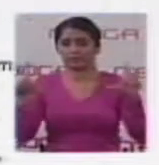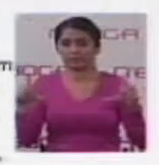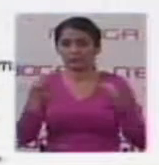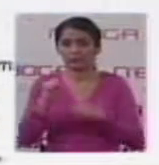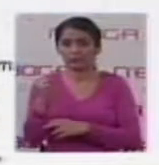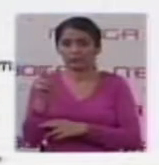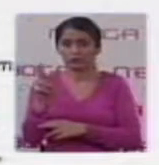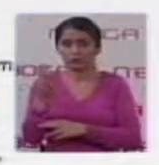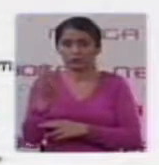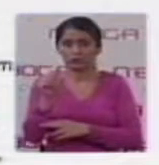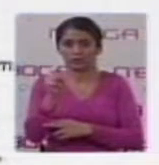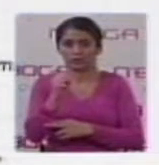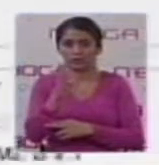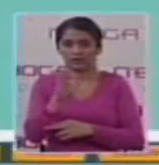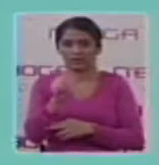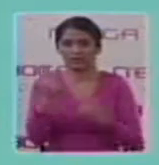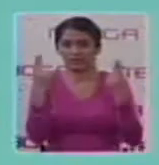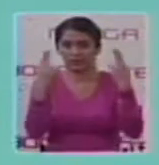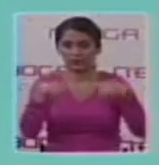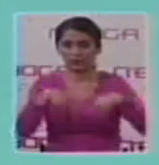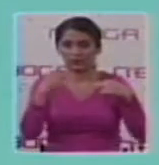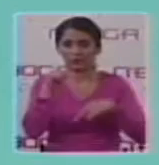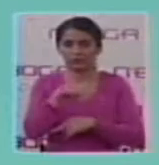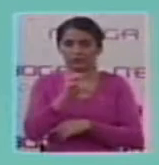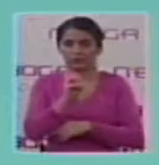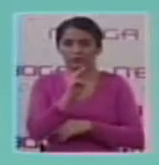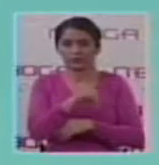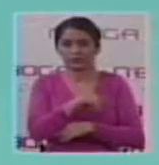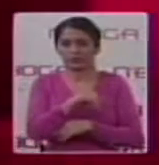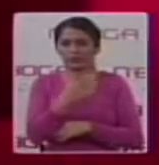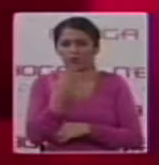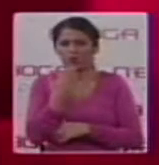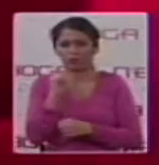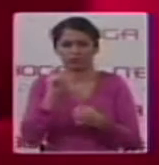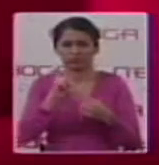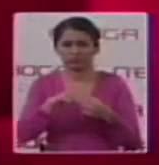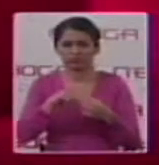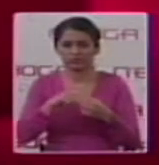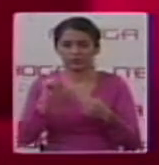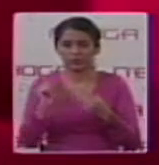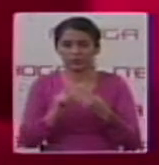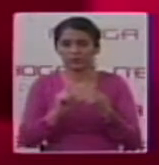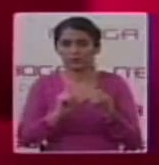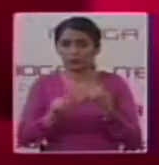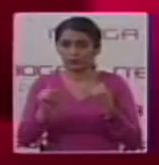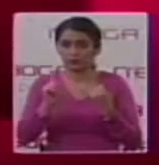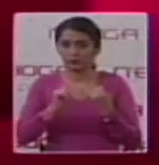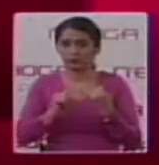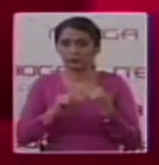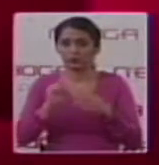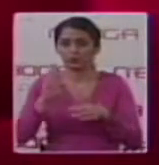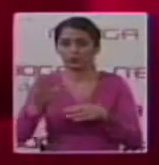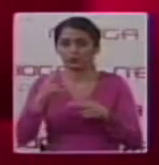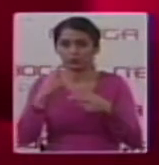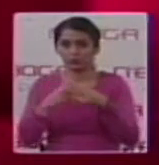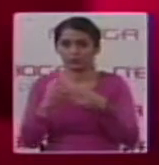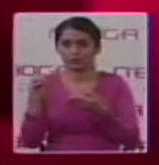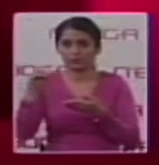subastas.aduana.gob.es. Los interesados deberán seguir los siguientes pasos: registrarse como usuario en el portal